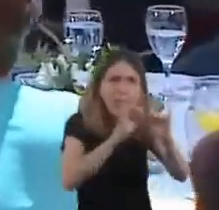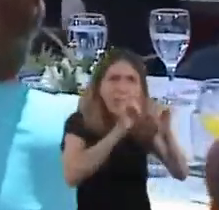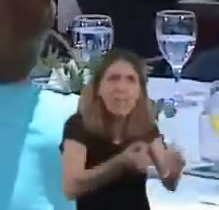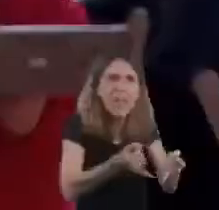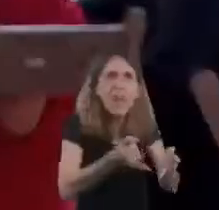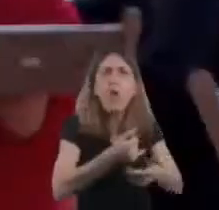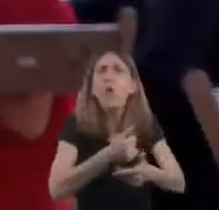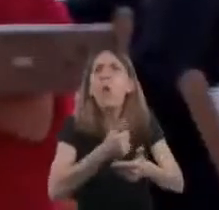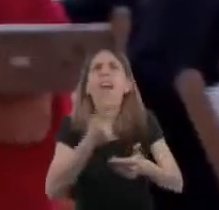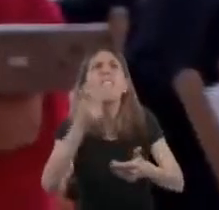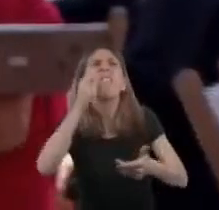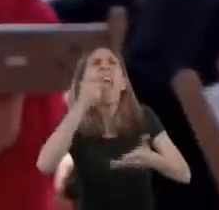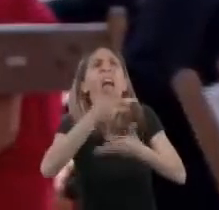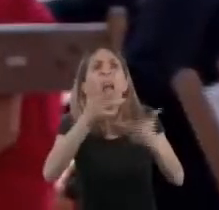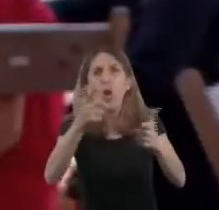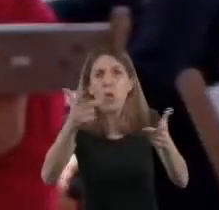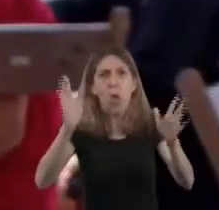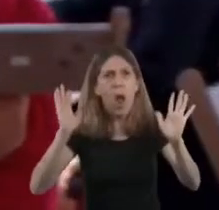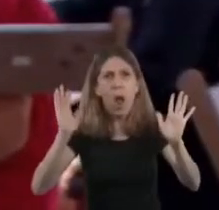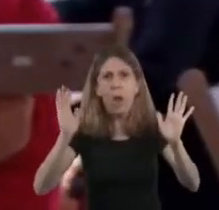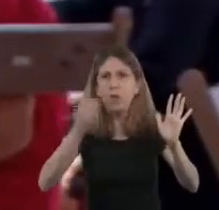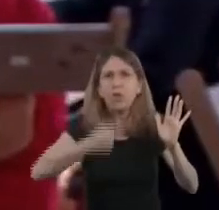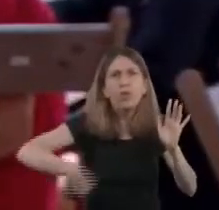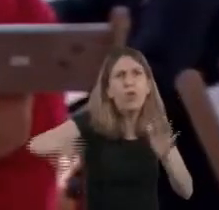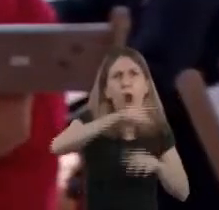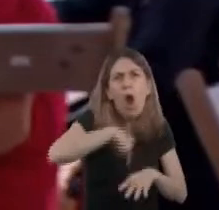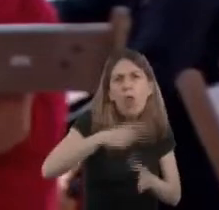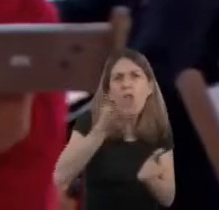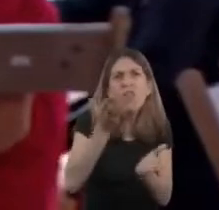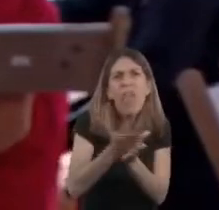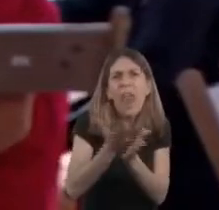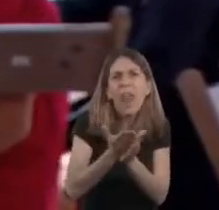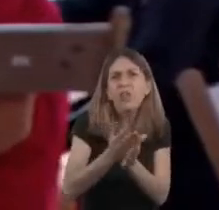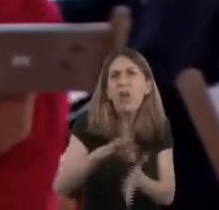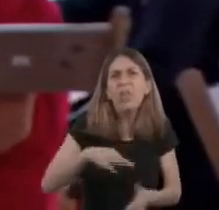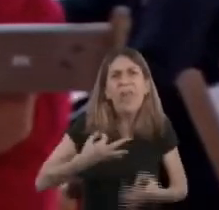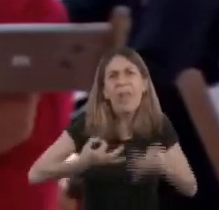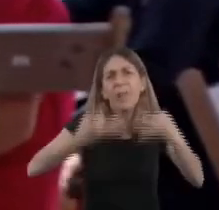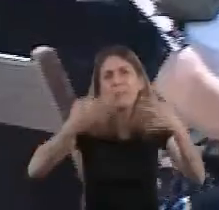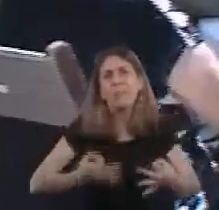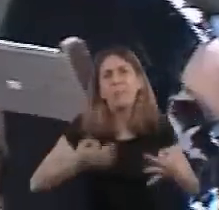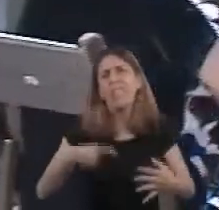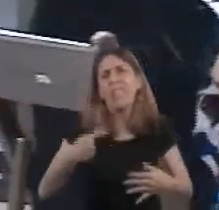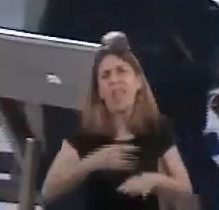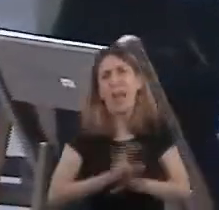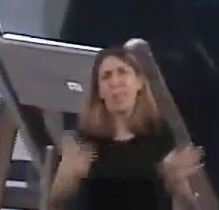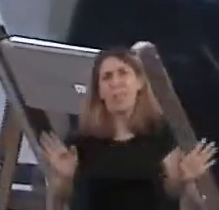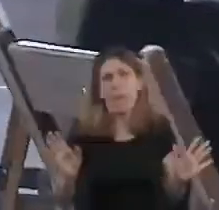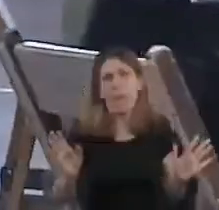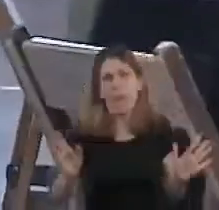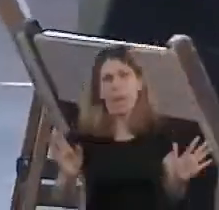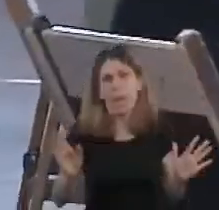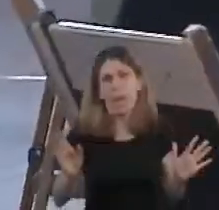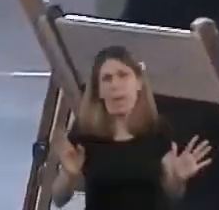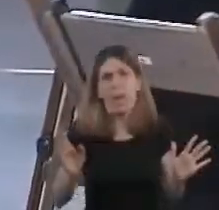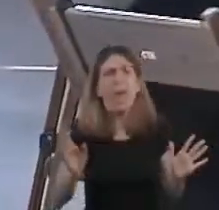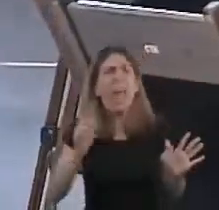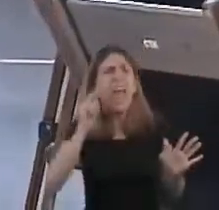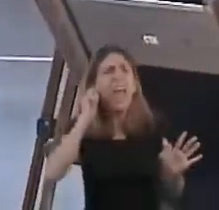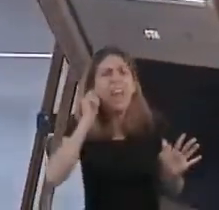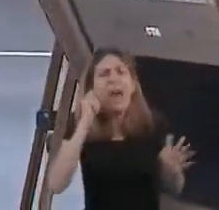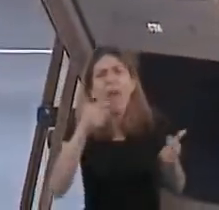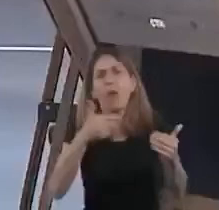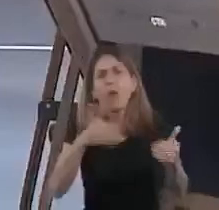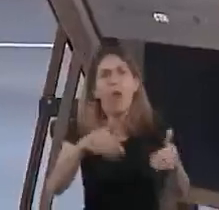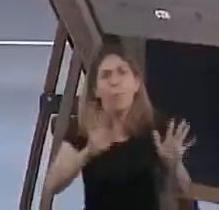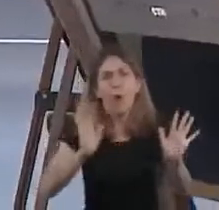viejo. Acá todos tienen derecho a vivir una vida digna siempre, más allá de la edad que tengan.